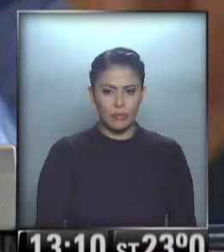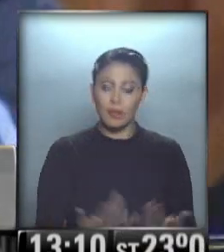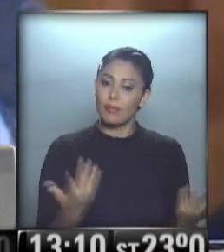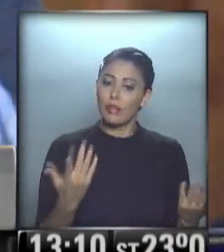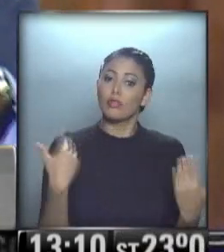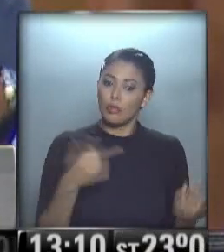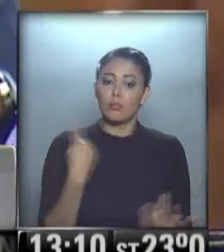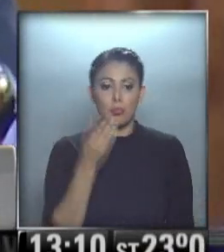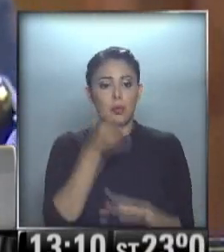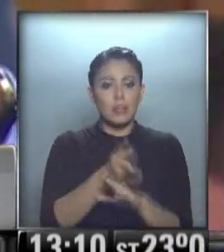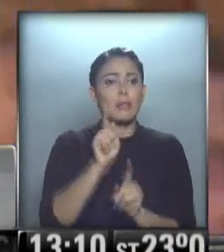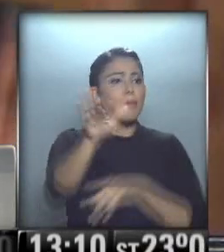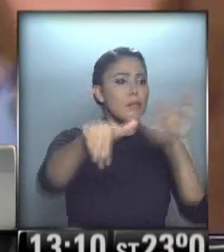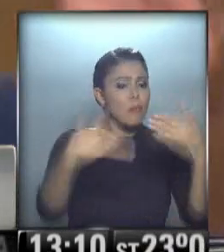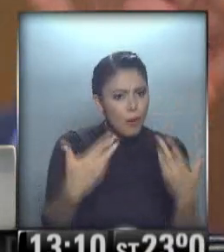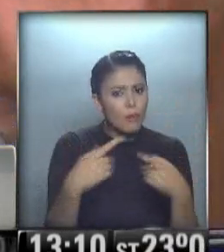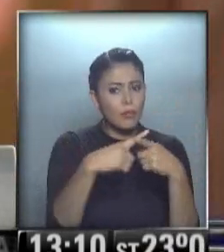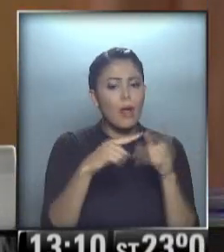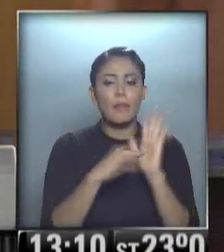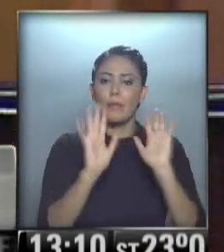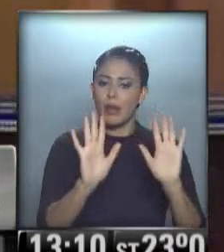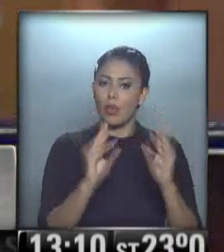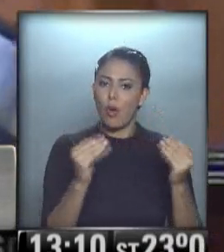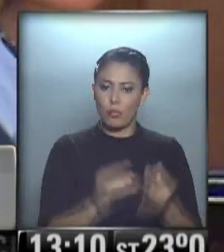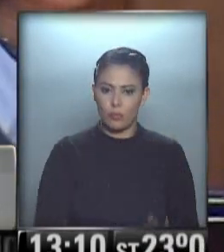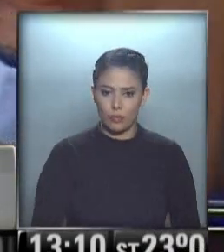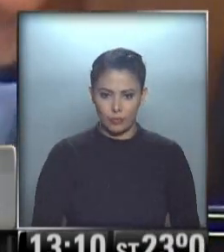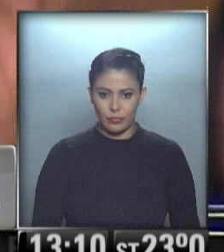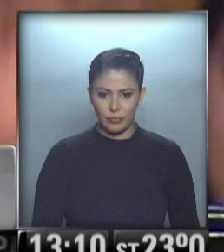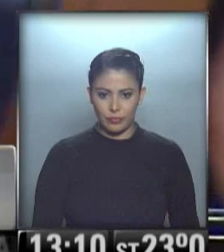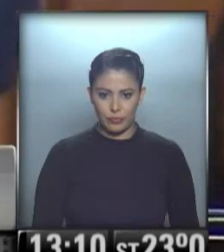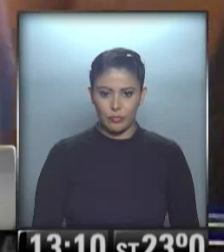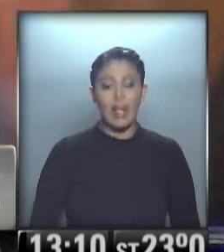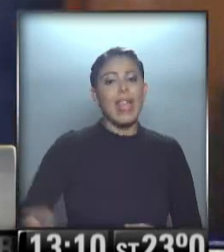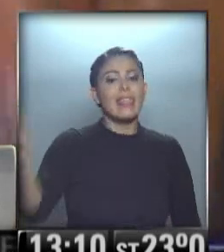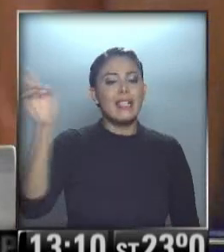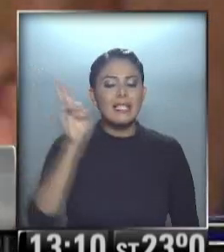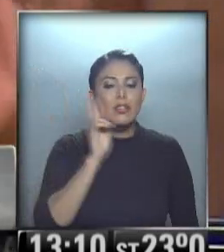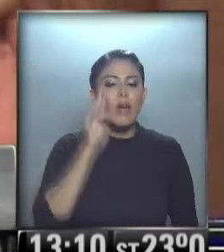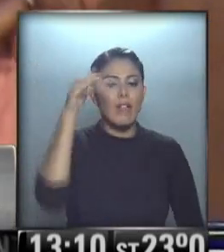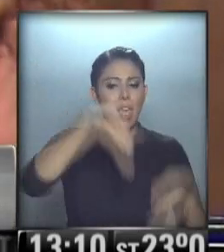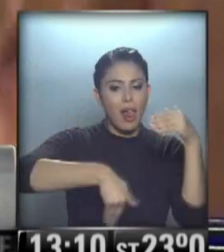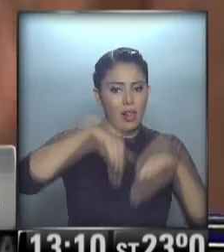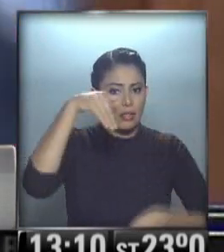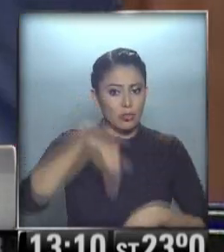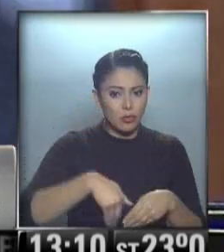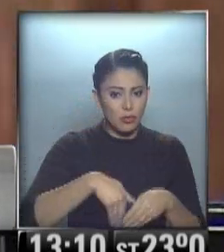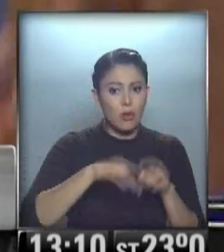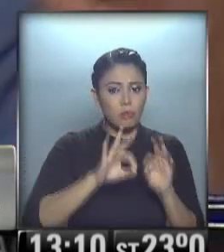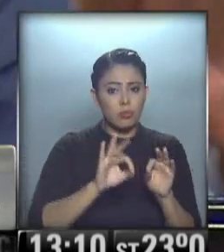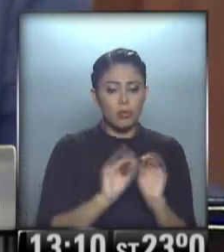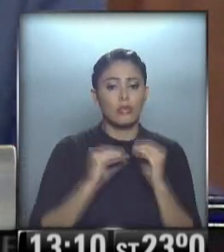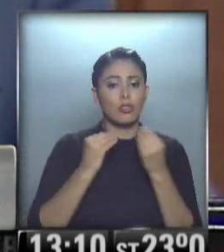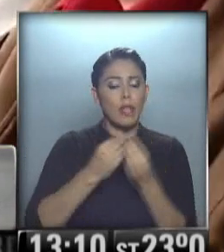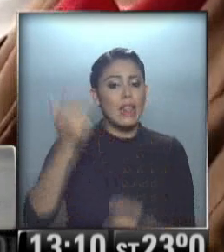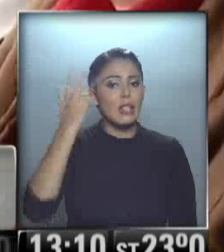Bueno, venimos al diálogo y vamos a llamar al diálogo, pero vamos a ver las condiciones. Son 19 elecciones, se han ganado